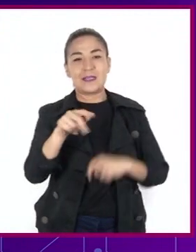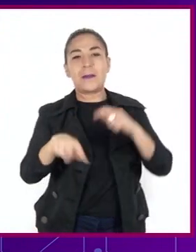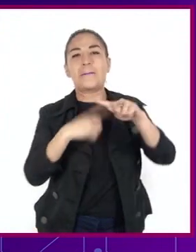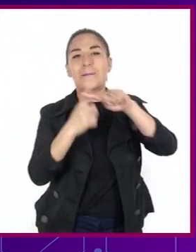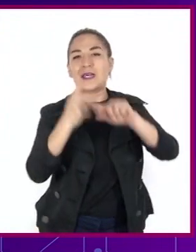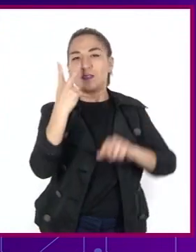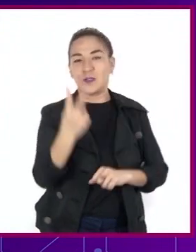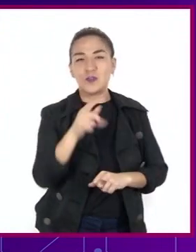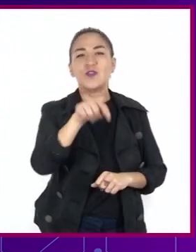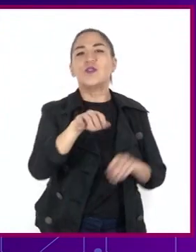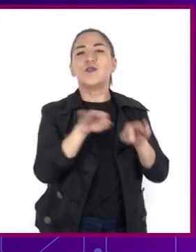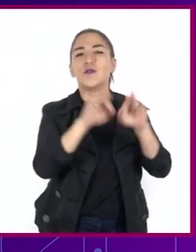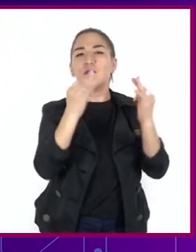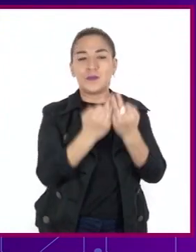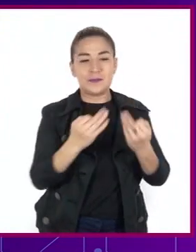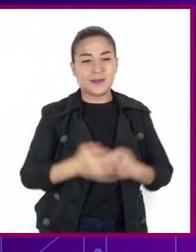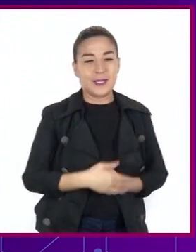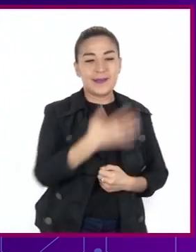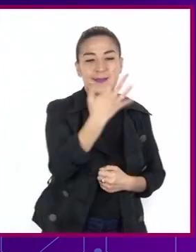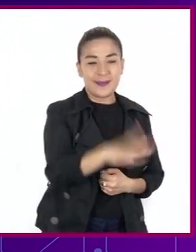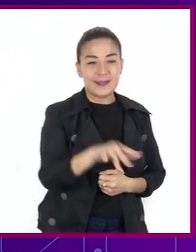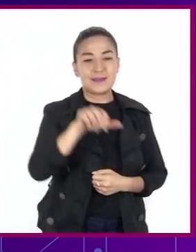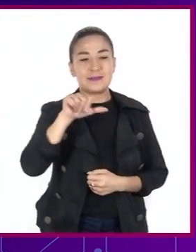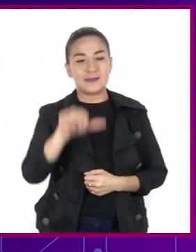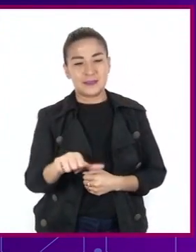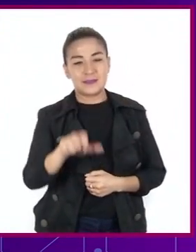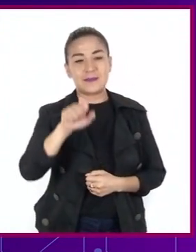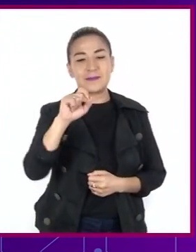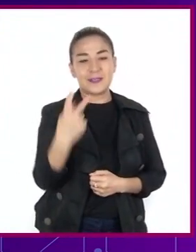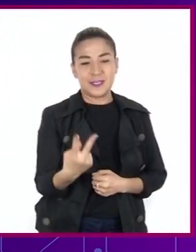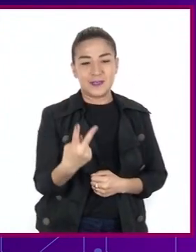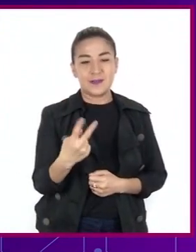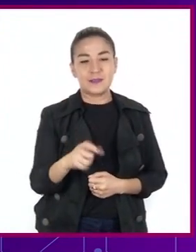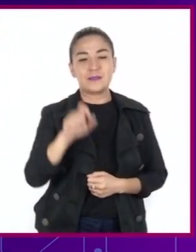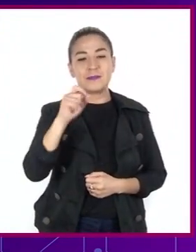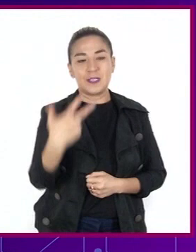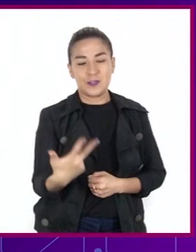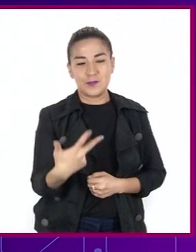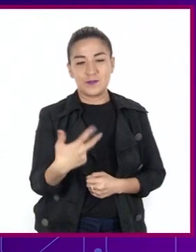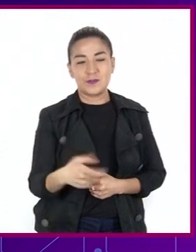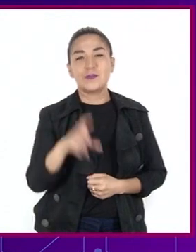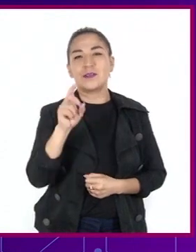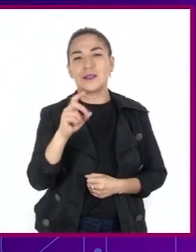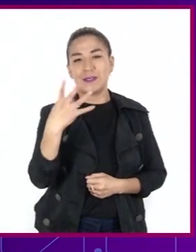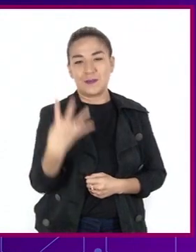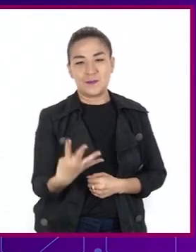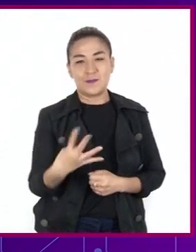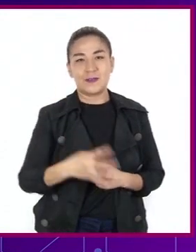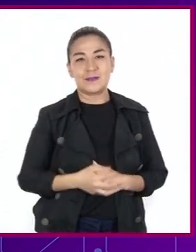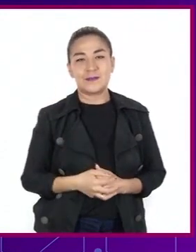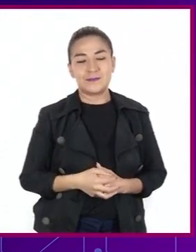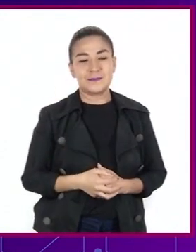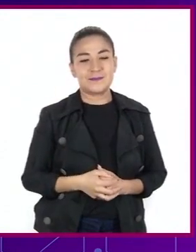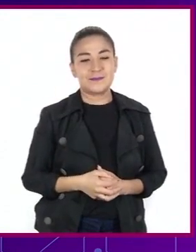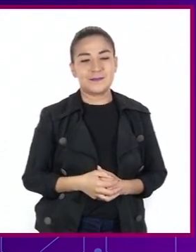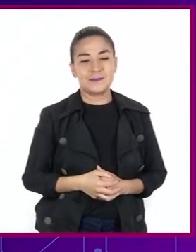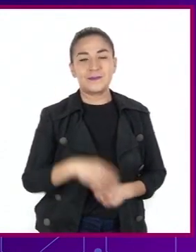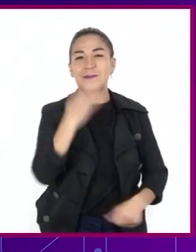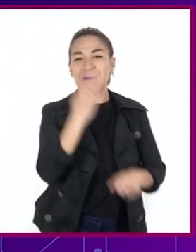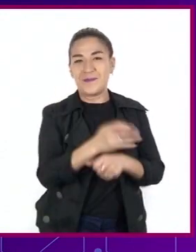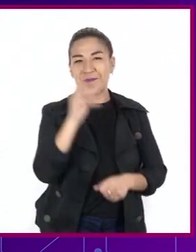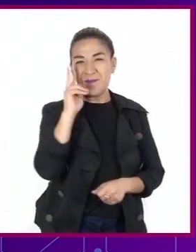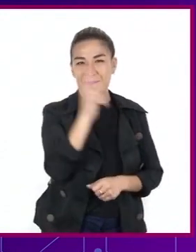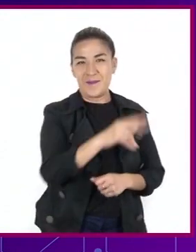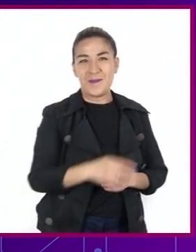Está formada por los términos 10, 16, 22, 28 y 34. Como ya